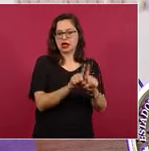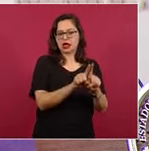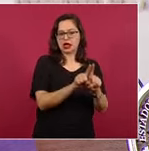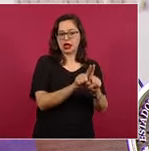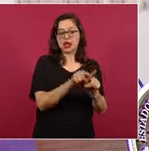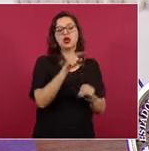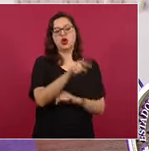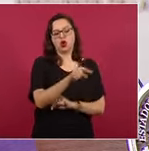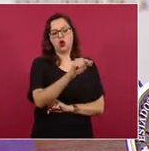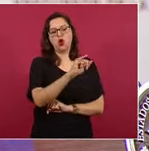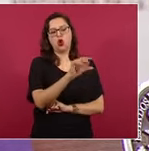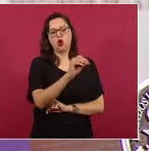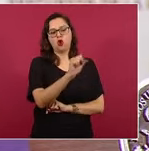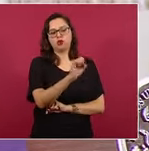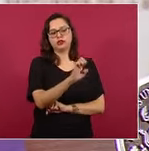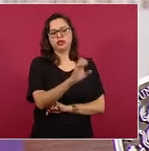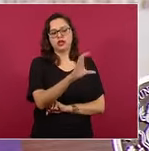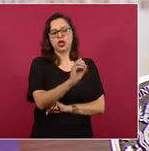José Córdoba,